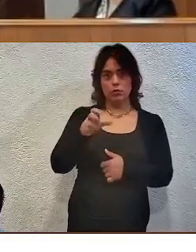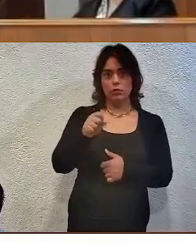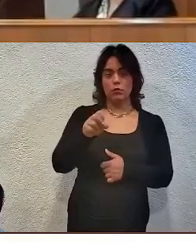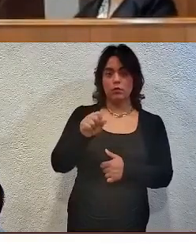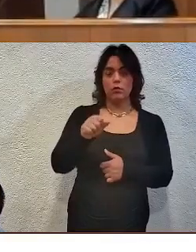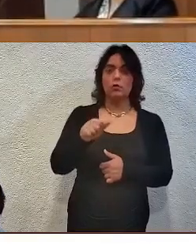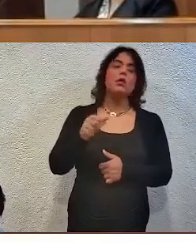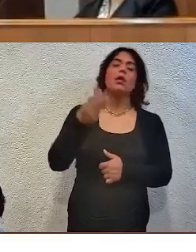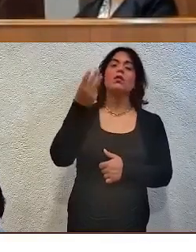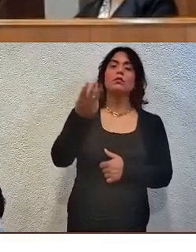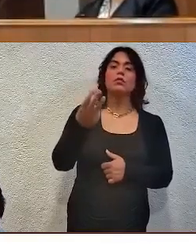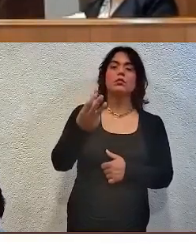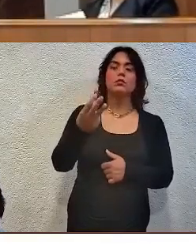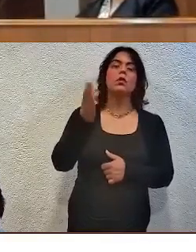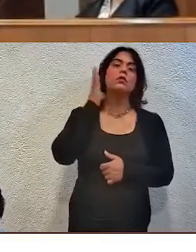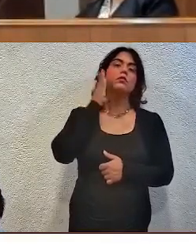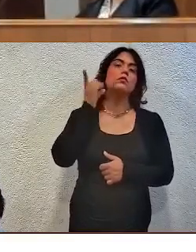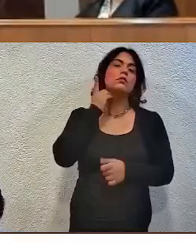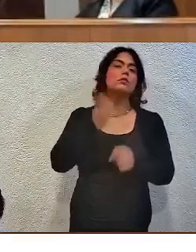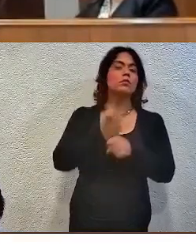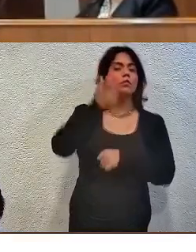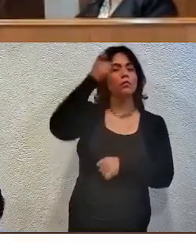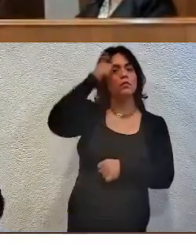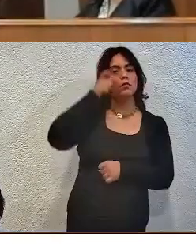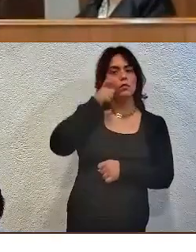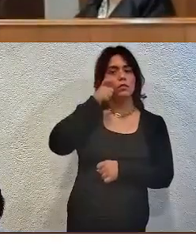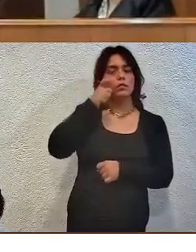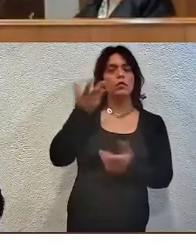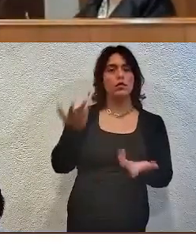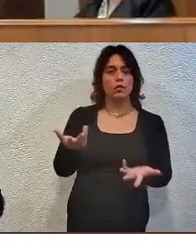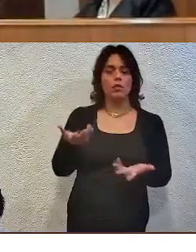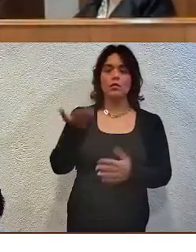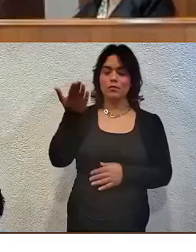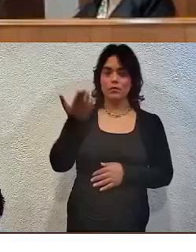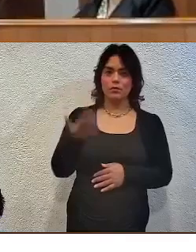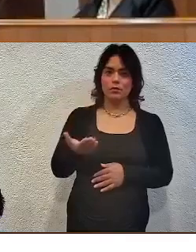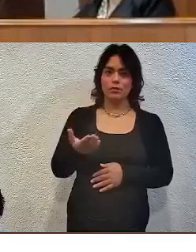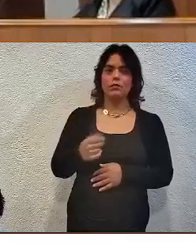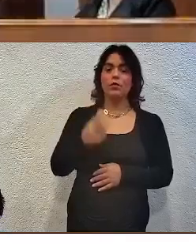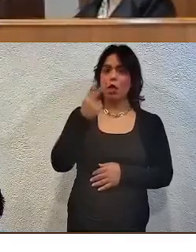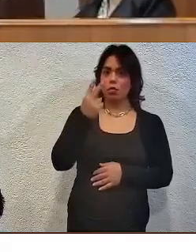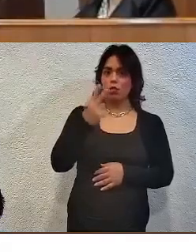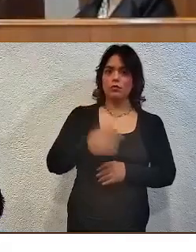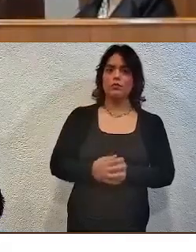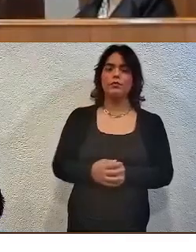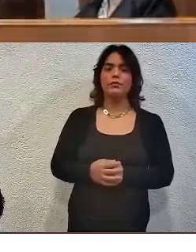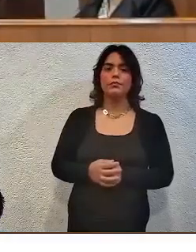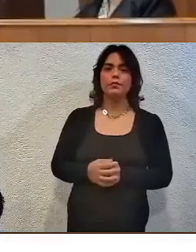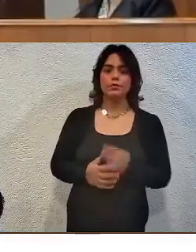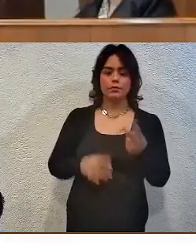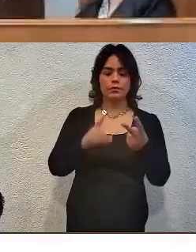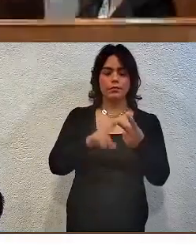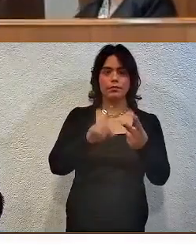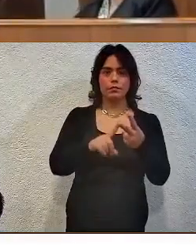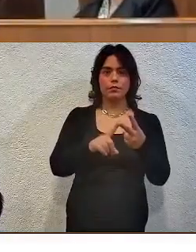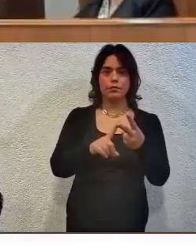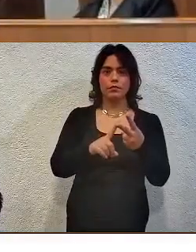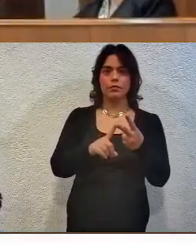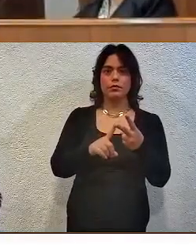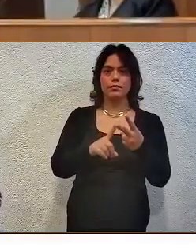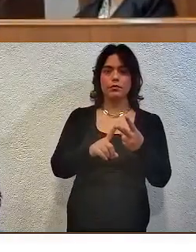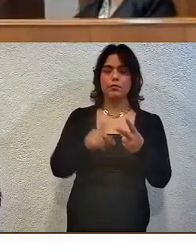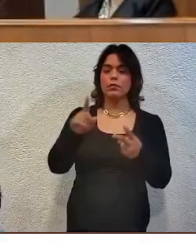del Congreso del Estado de Guerrero, asunto que fue tornado a la ponencia 2. El asunto número 2 es el